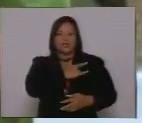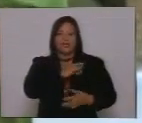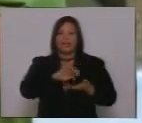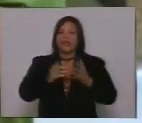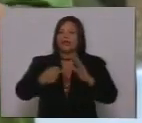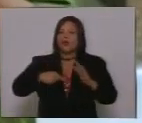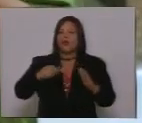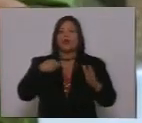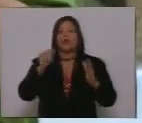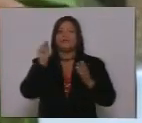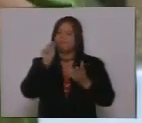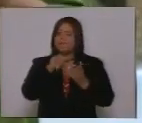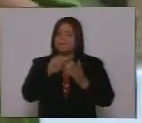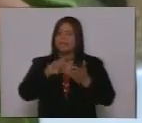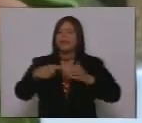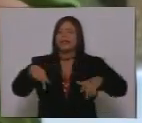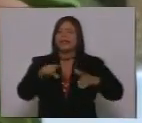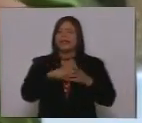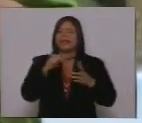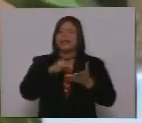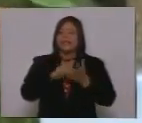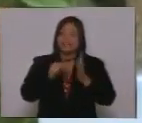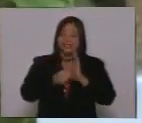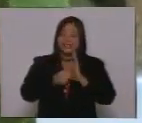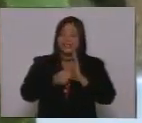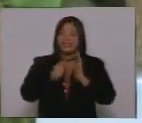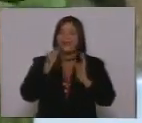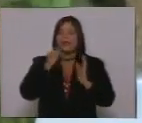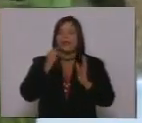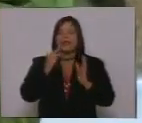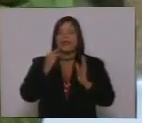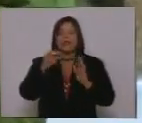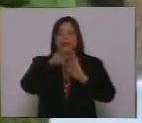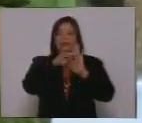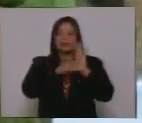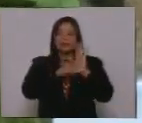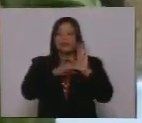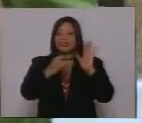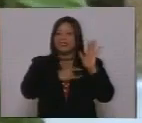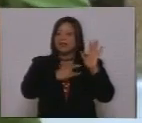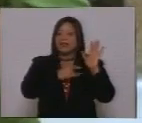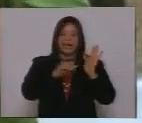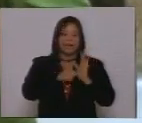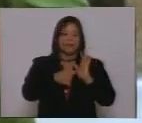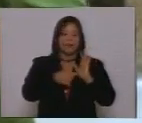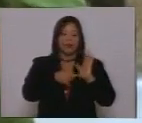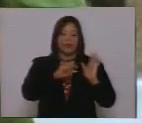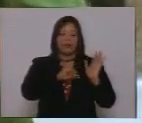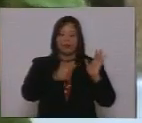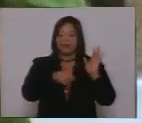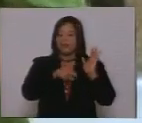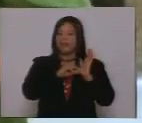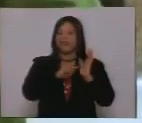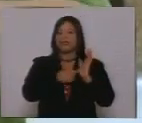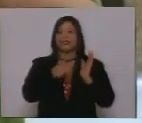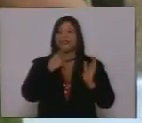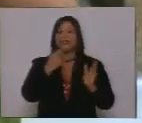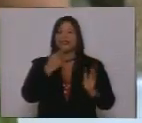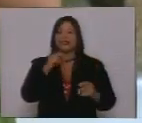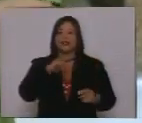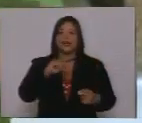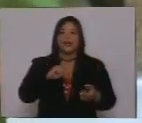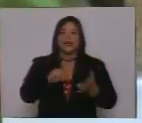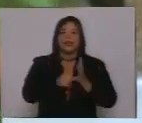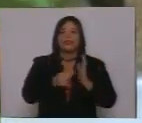Nos ha marcado la universidad, nos marca la universidad para toda la vida. Allí damos nuestros